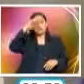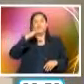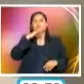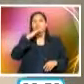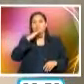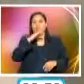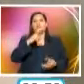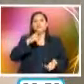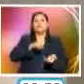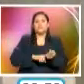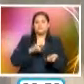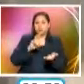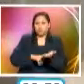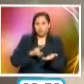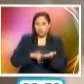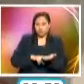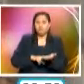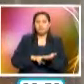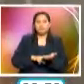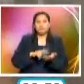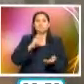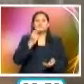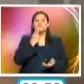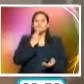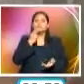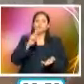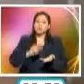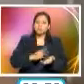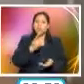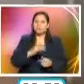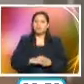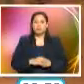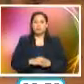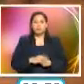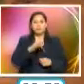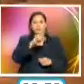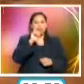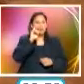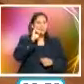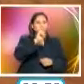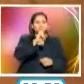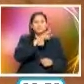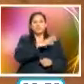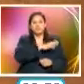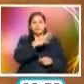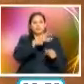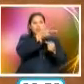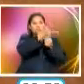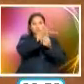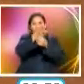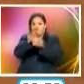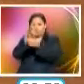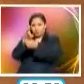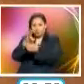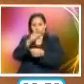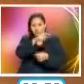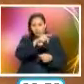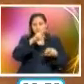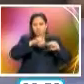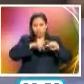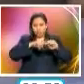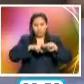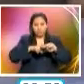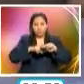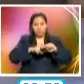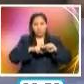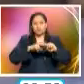un valor, ¿no? Sí, el aprovechamiento de las cosas. Exactamente. Una vista general de la sala principal de la exposición. ¿Ves esta silla que tiene